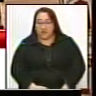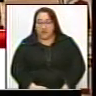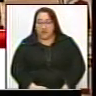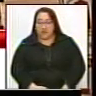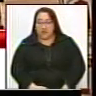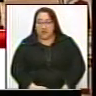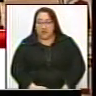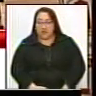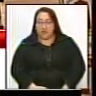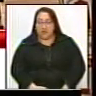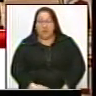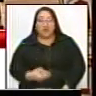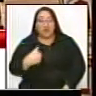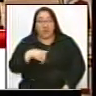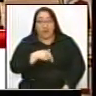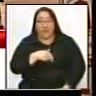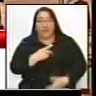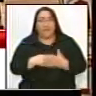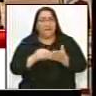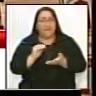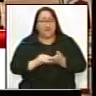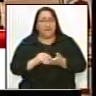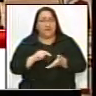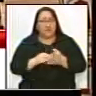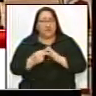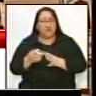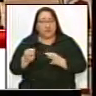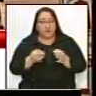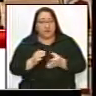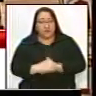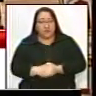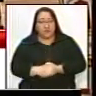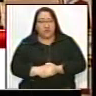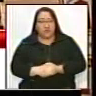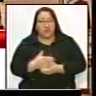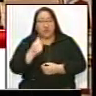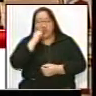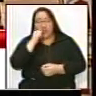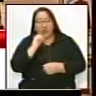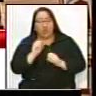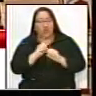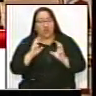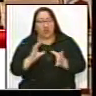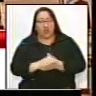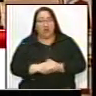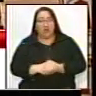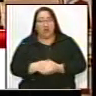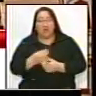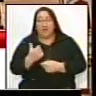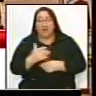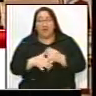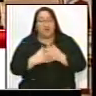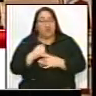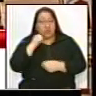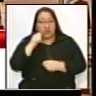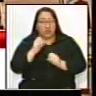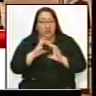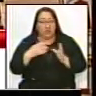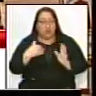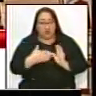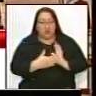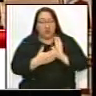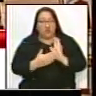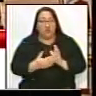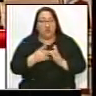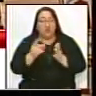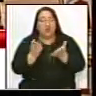Nosotros, ¿qué más cabe decir que a diario, casi a diario, le presentamos